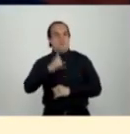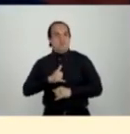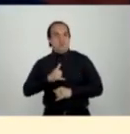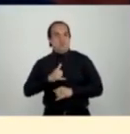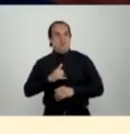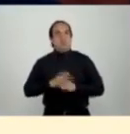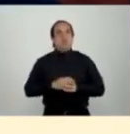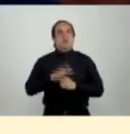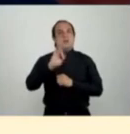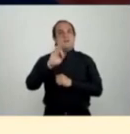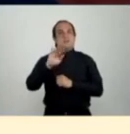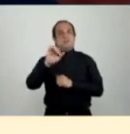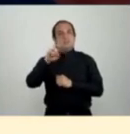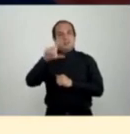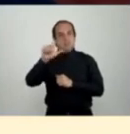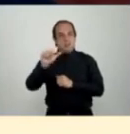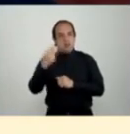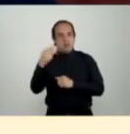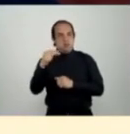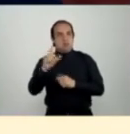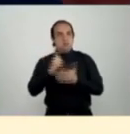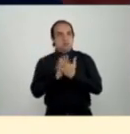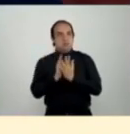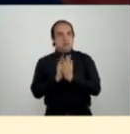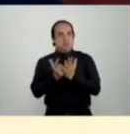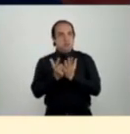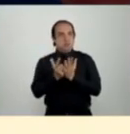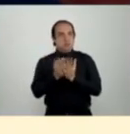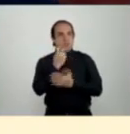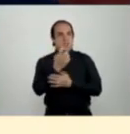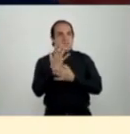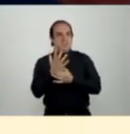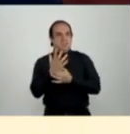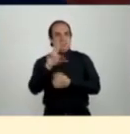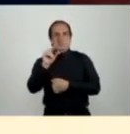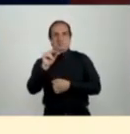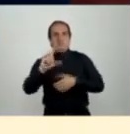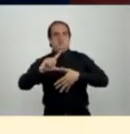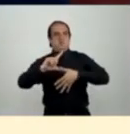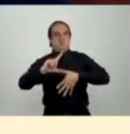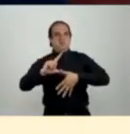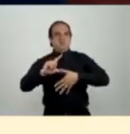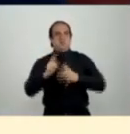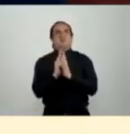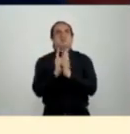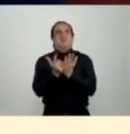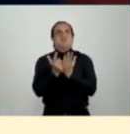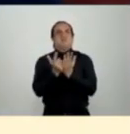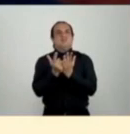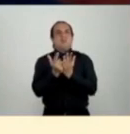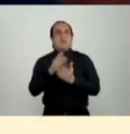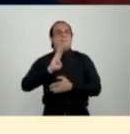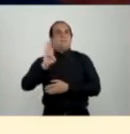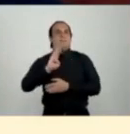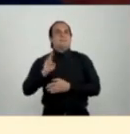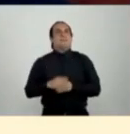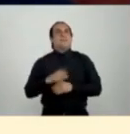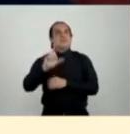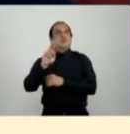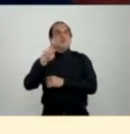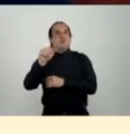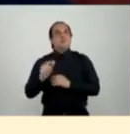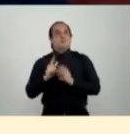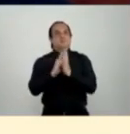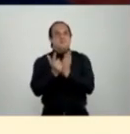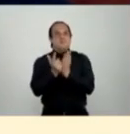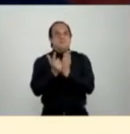Frasinelli, me acuerdo. El argumento que decían era, es que esto no es novela latinoamericana, esto parece más bien novela europea. Entonces,